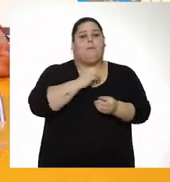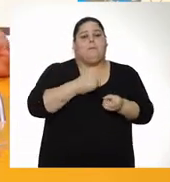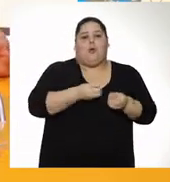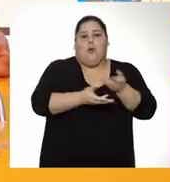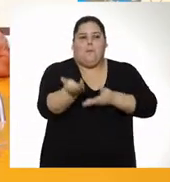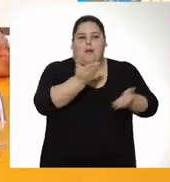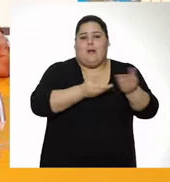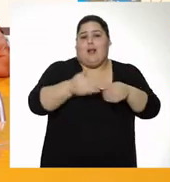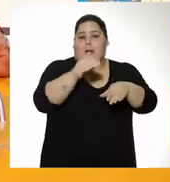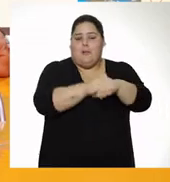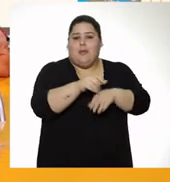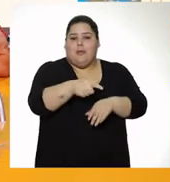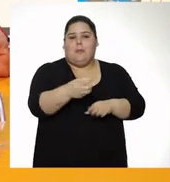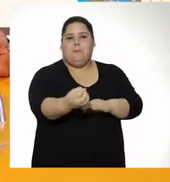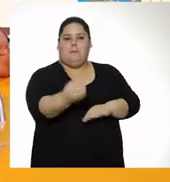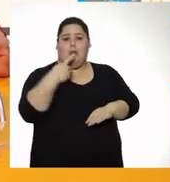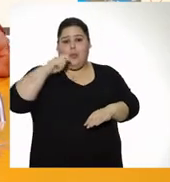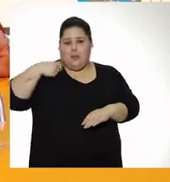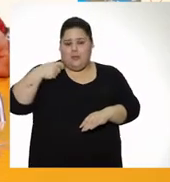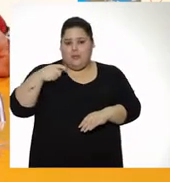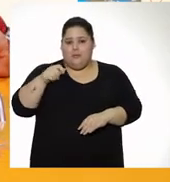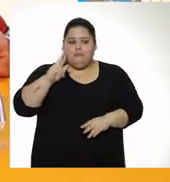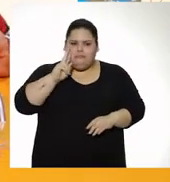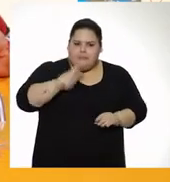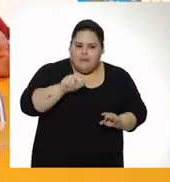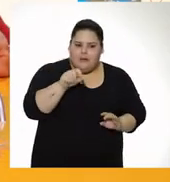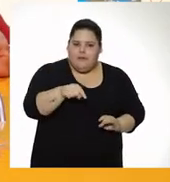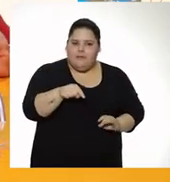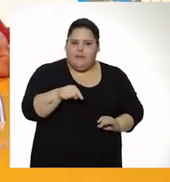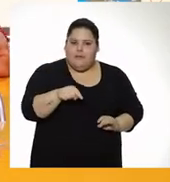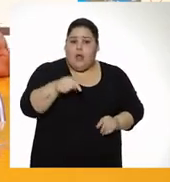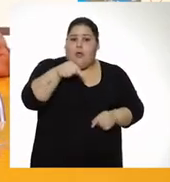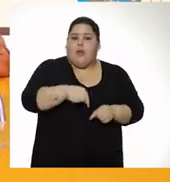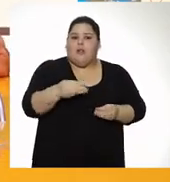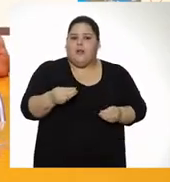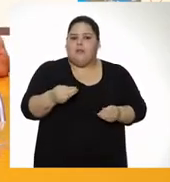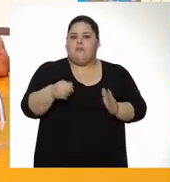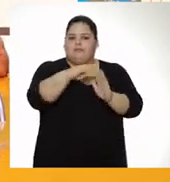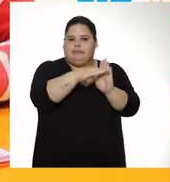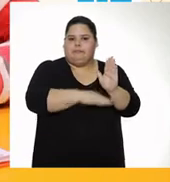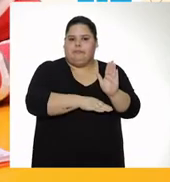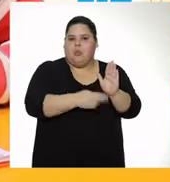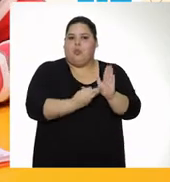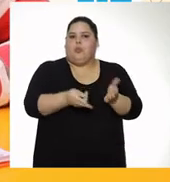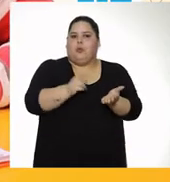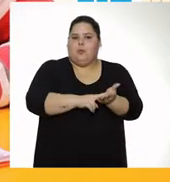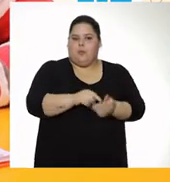Nos mandan un video, ¿eh? Fíjense. Y ahora repasamos.